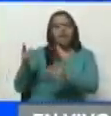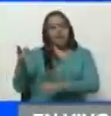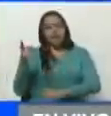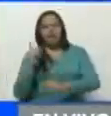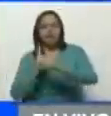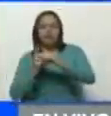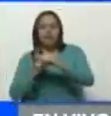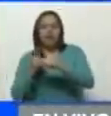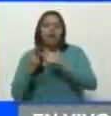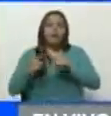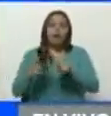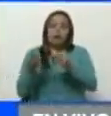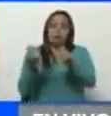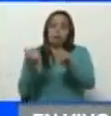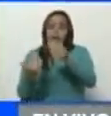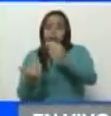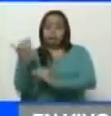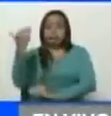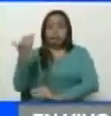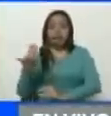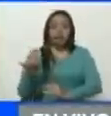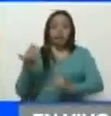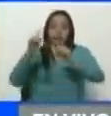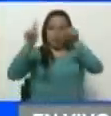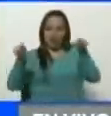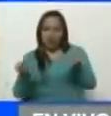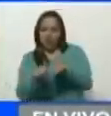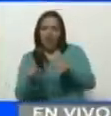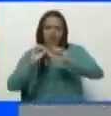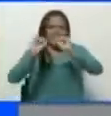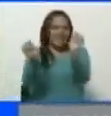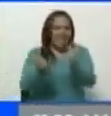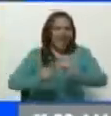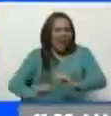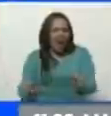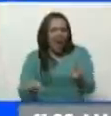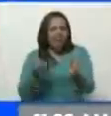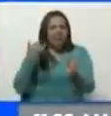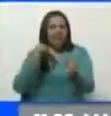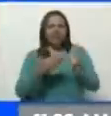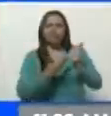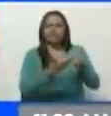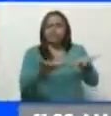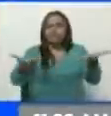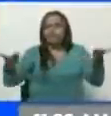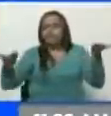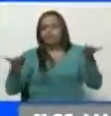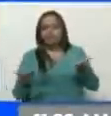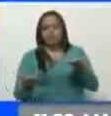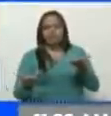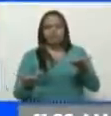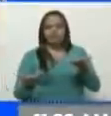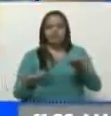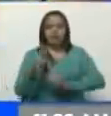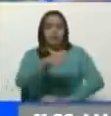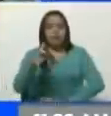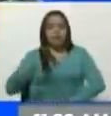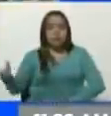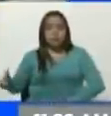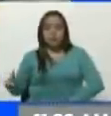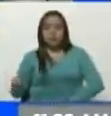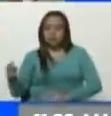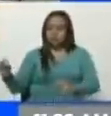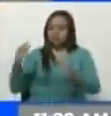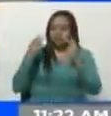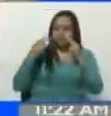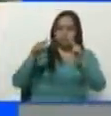la enorme cantidad de obras maestras puestas a disposición de los ciudadanos de a pie como yo, que